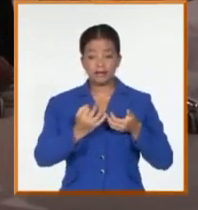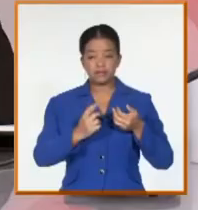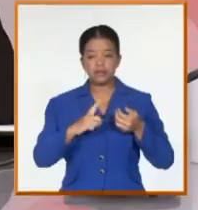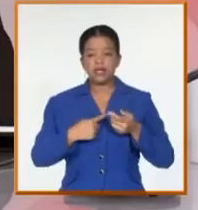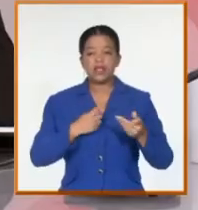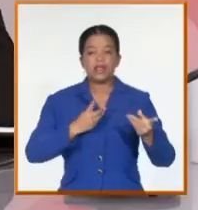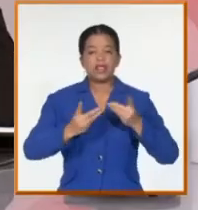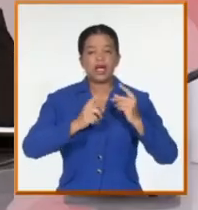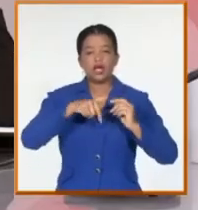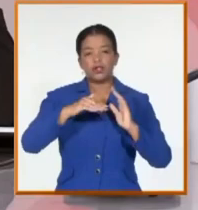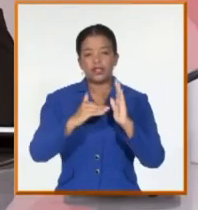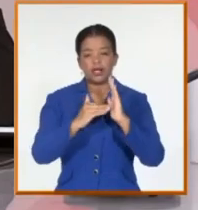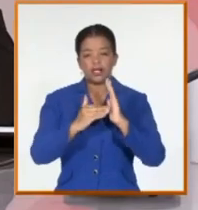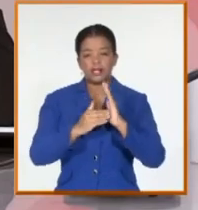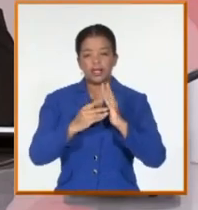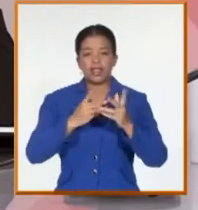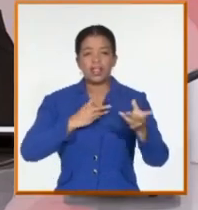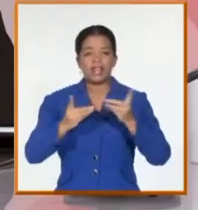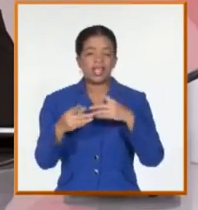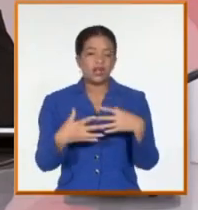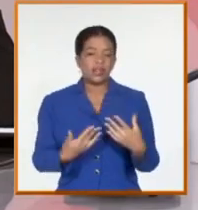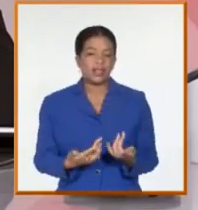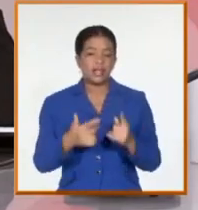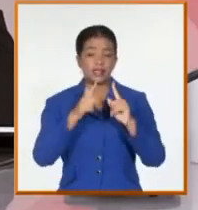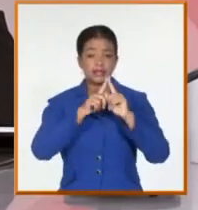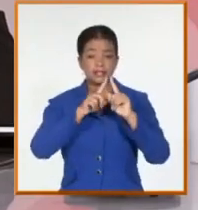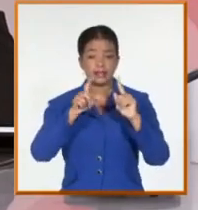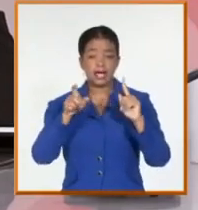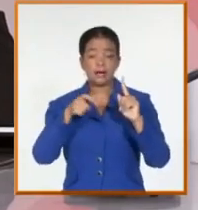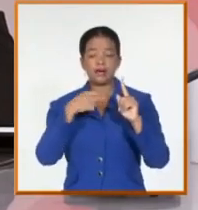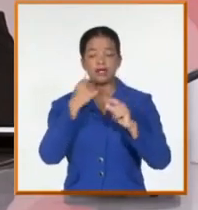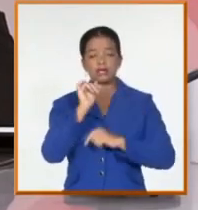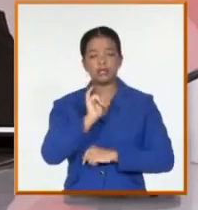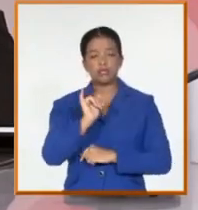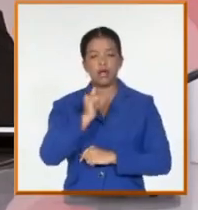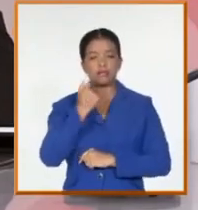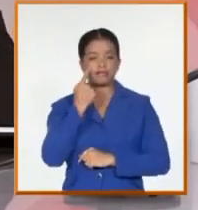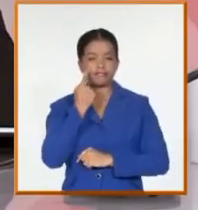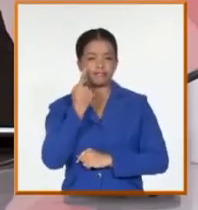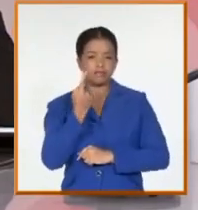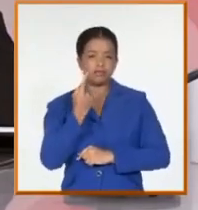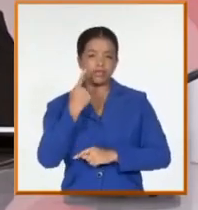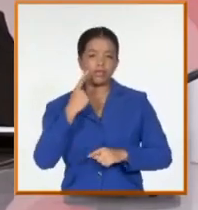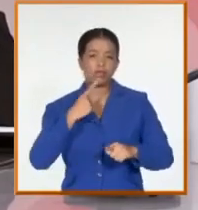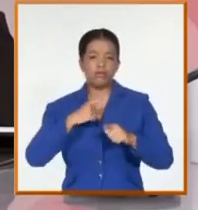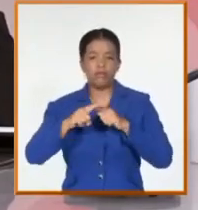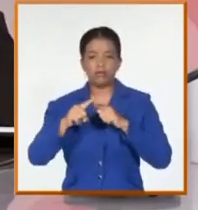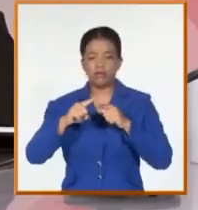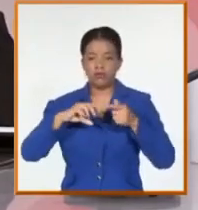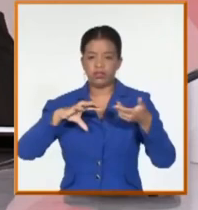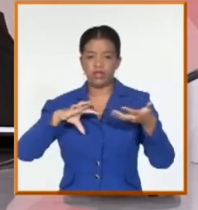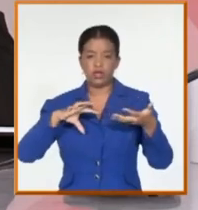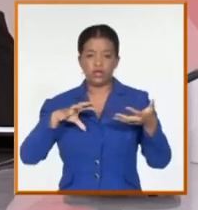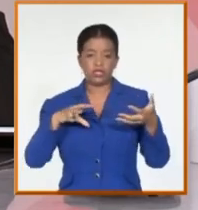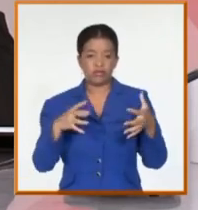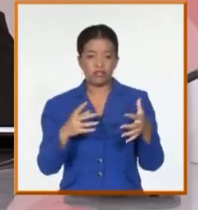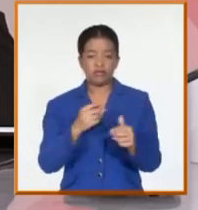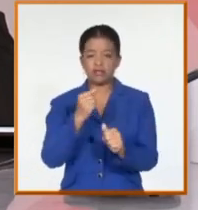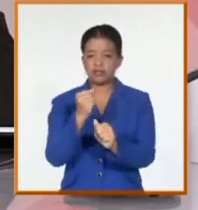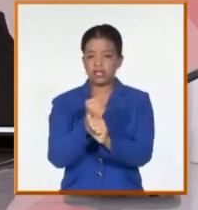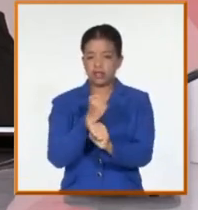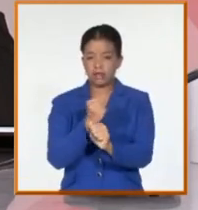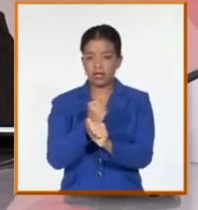esta tarde acercándonos A este tema viendo también otras maneras y otras formas en que se está trabajando